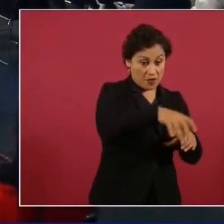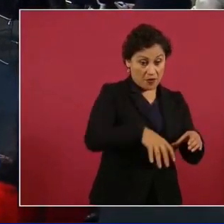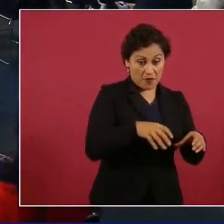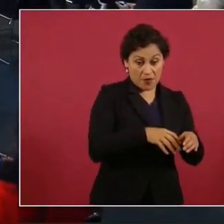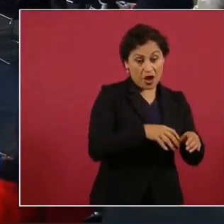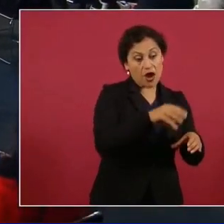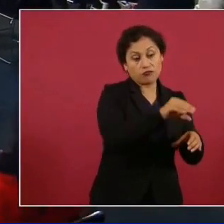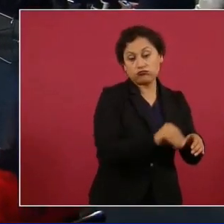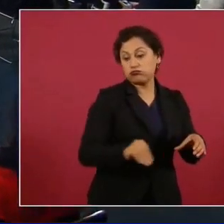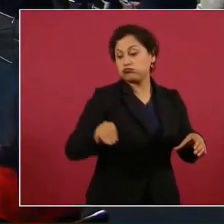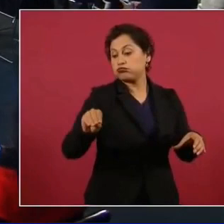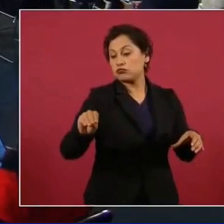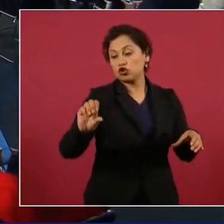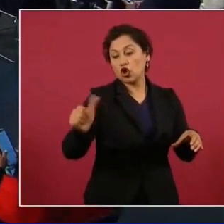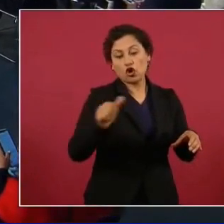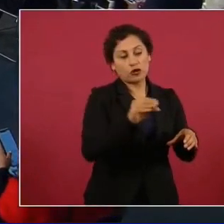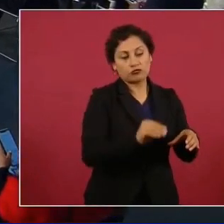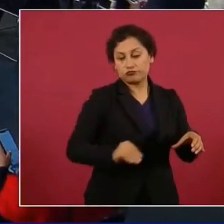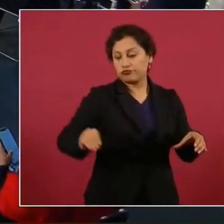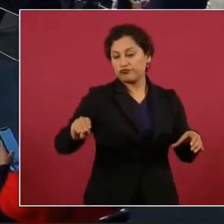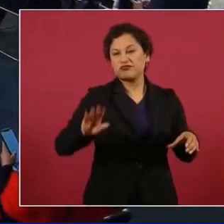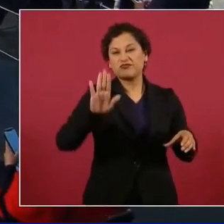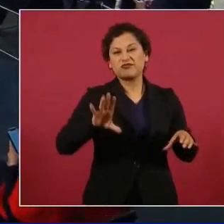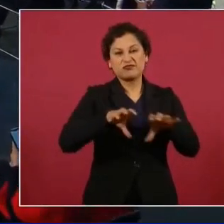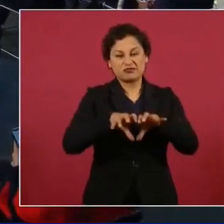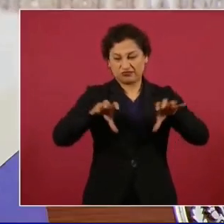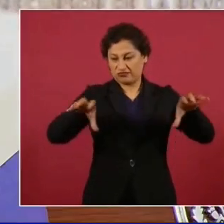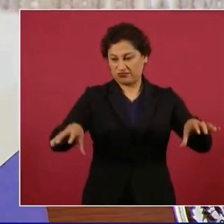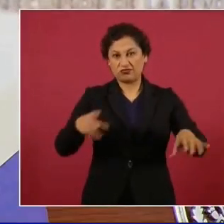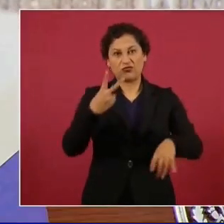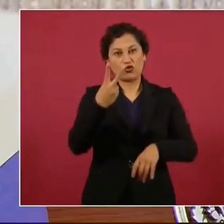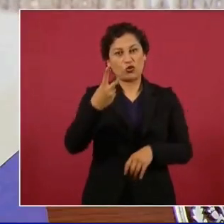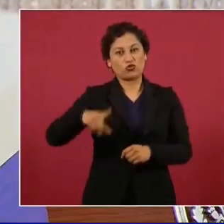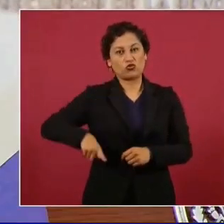andamiaje también muy